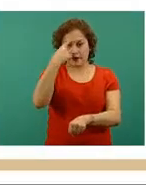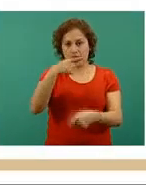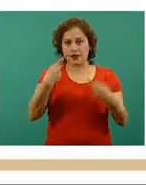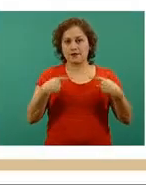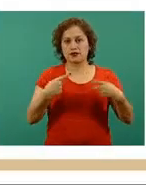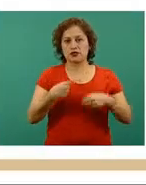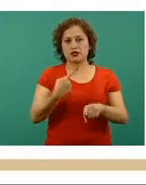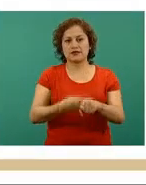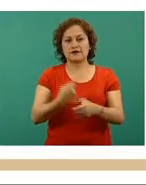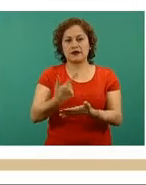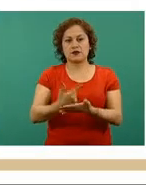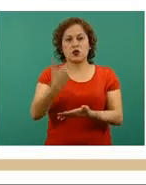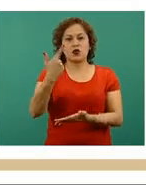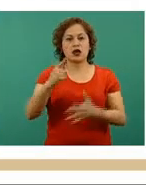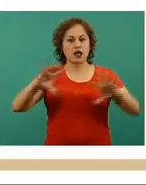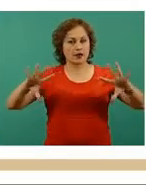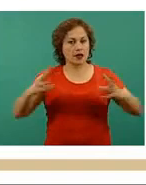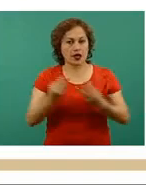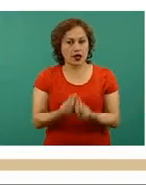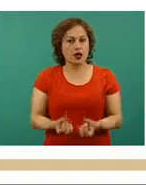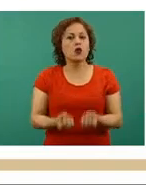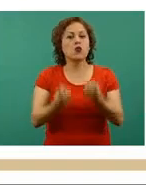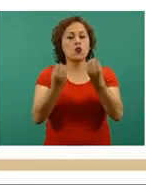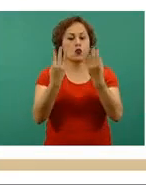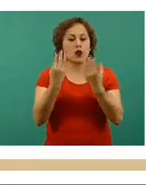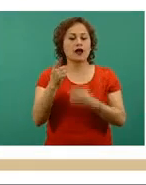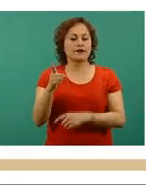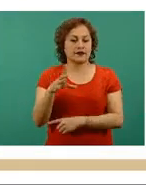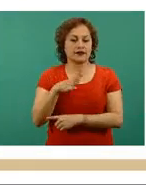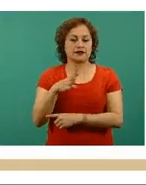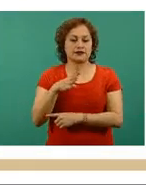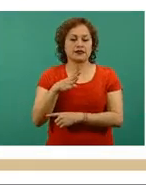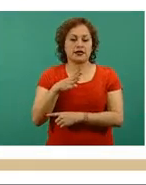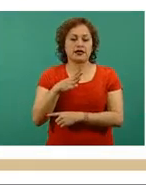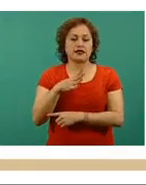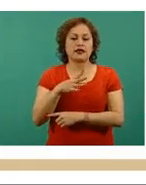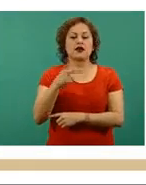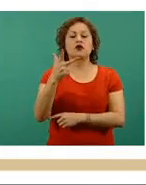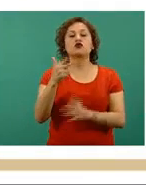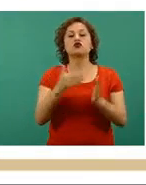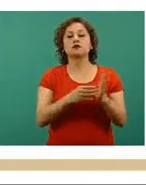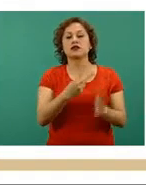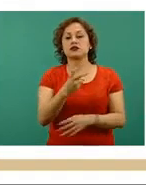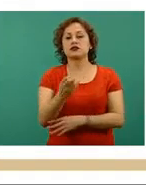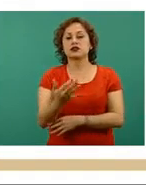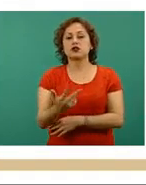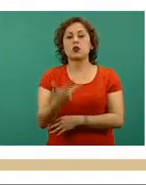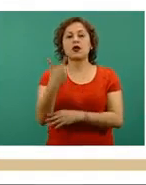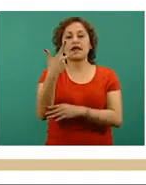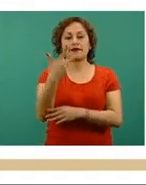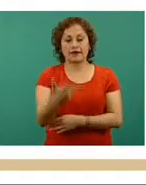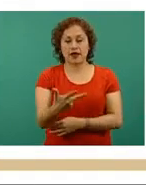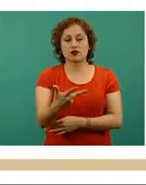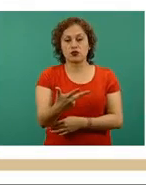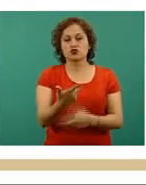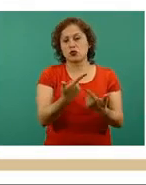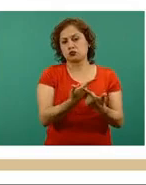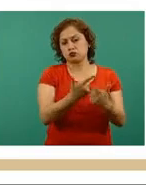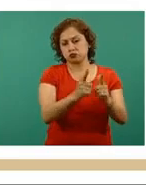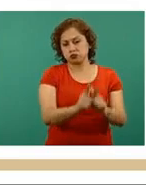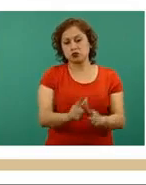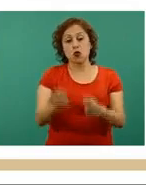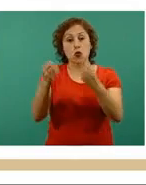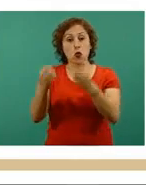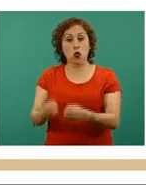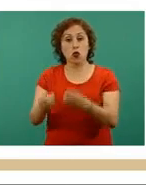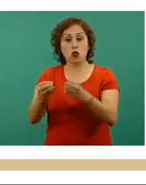camas totales, las camas disponibles, que hasta el momento son 8.258, las camas ocupadas, tenemos en este